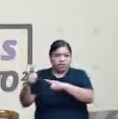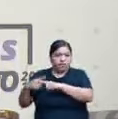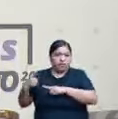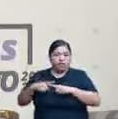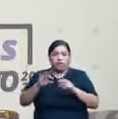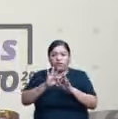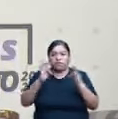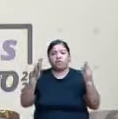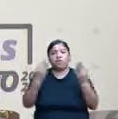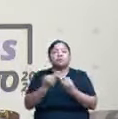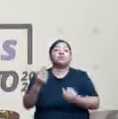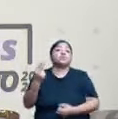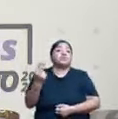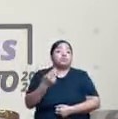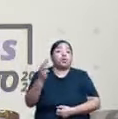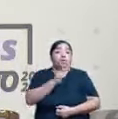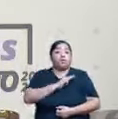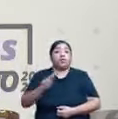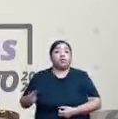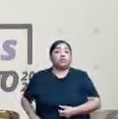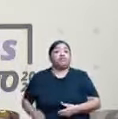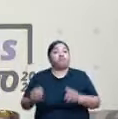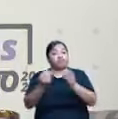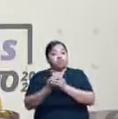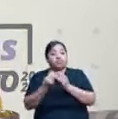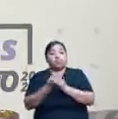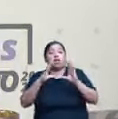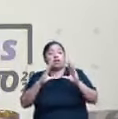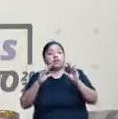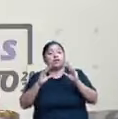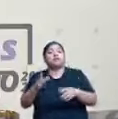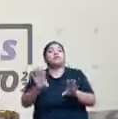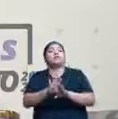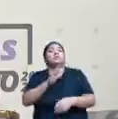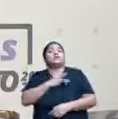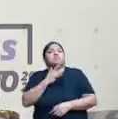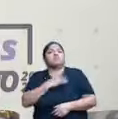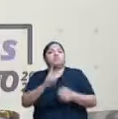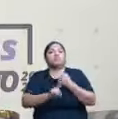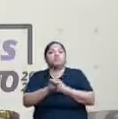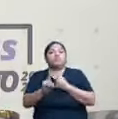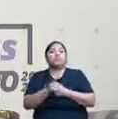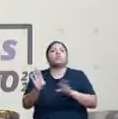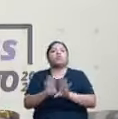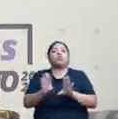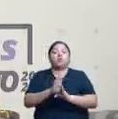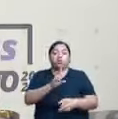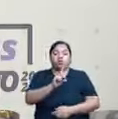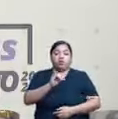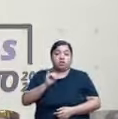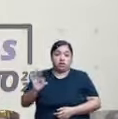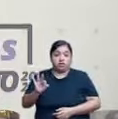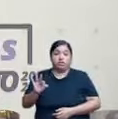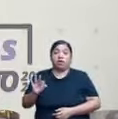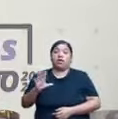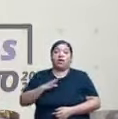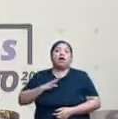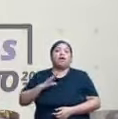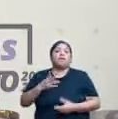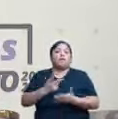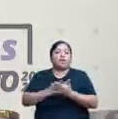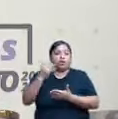necesitamos concientizar a nuestro municipio de la problemática que existe. Mediante el DIF, crear proyectos como